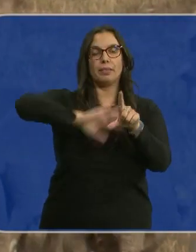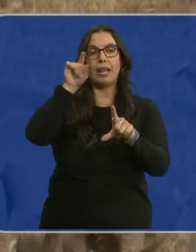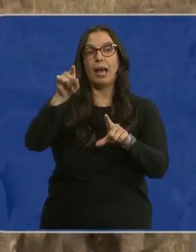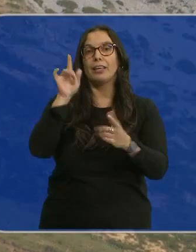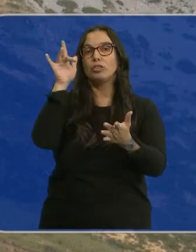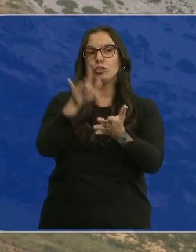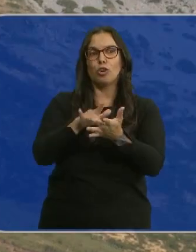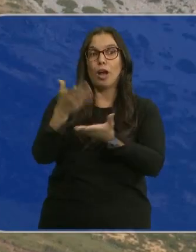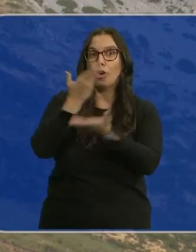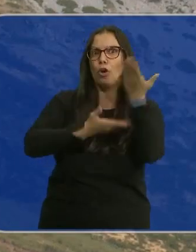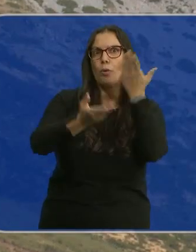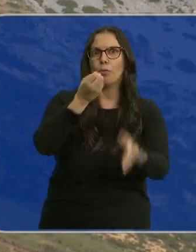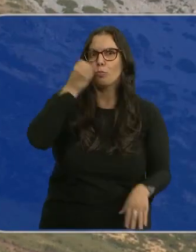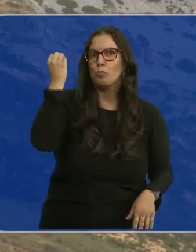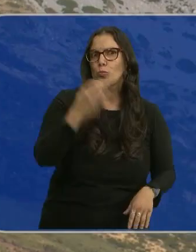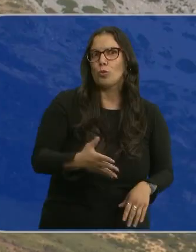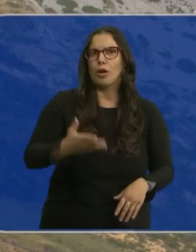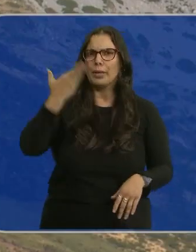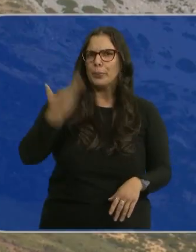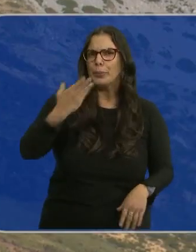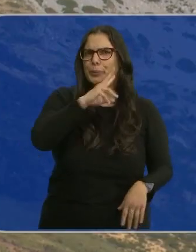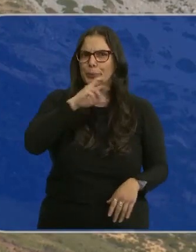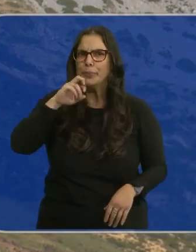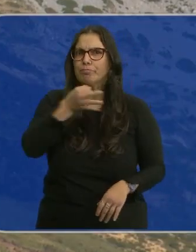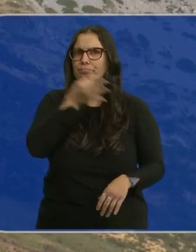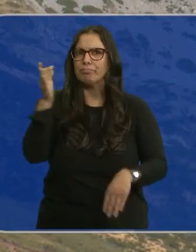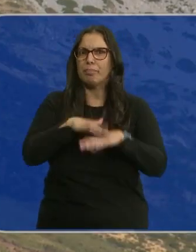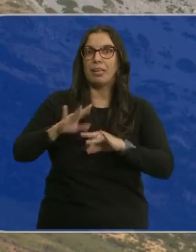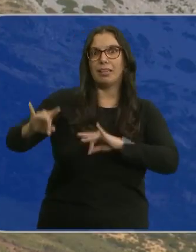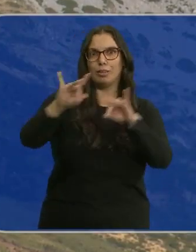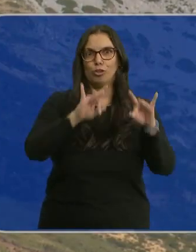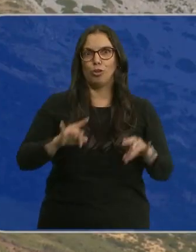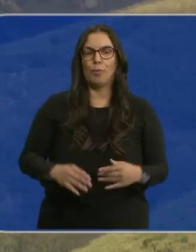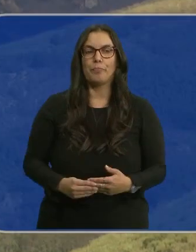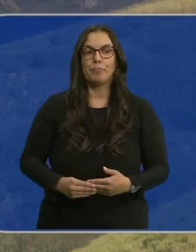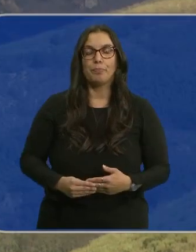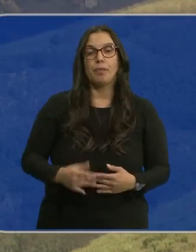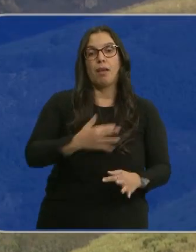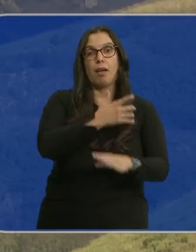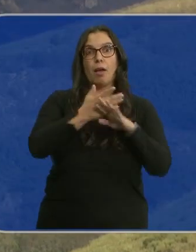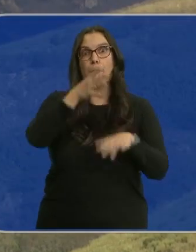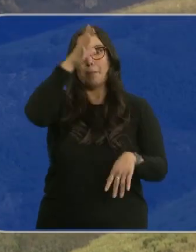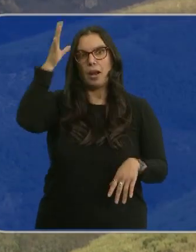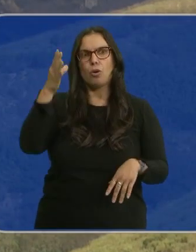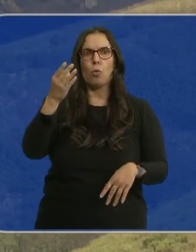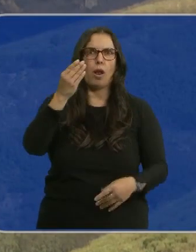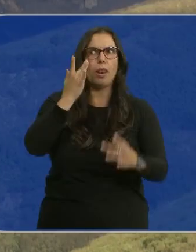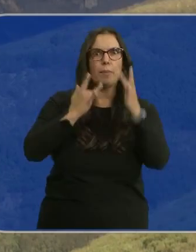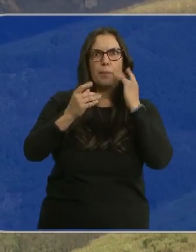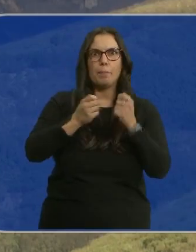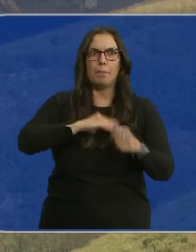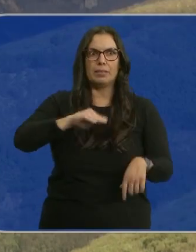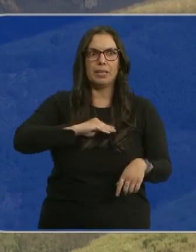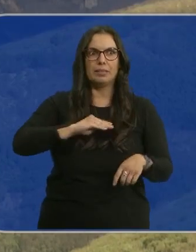más que nunca en aliadas valiosas, silenciosas y eficaces para el territorio. Al cabo de todo el verano te lo van quedando bastante limpio y no